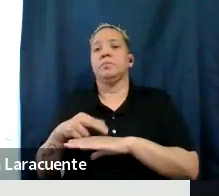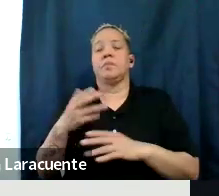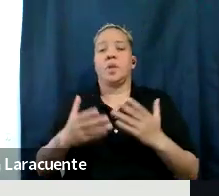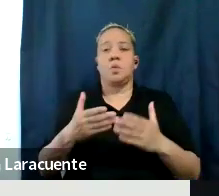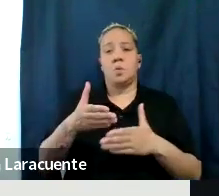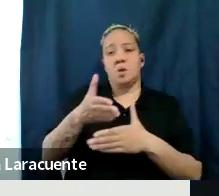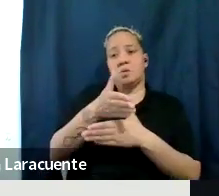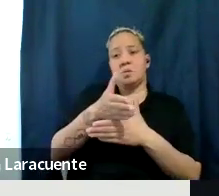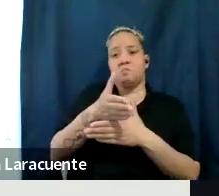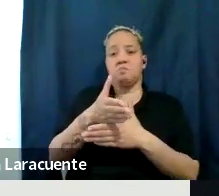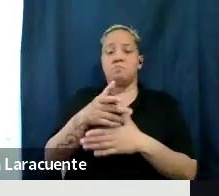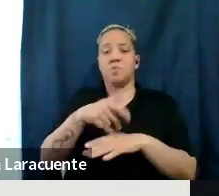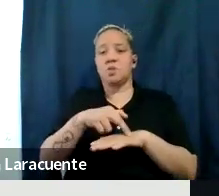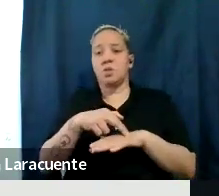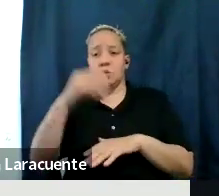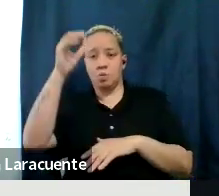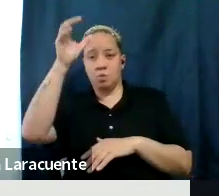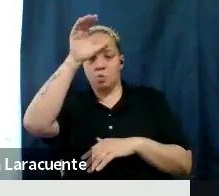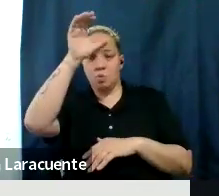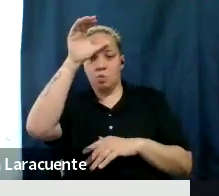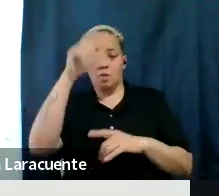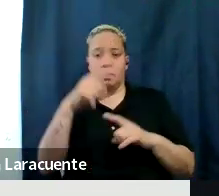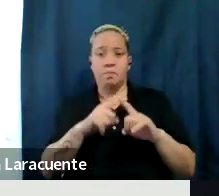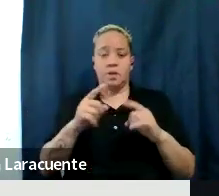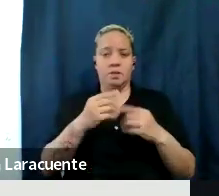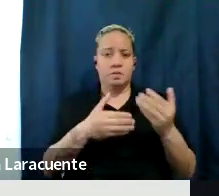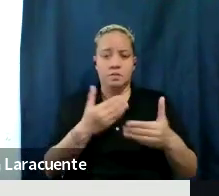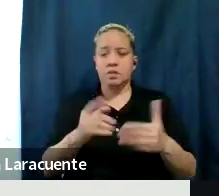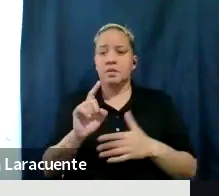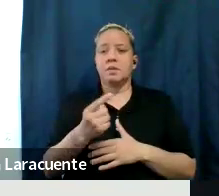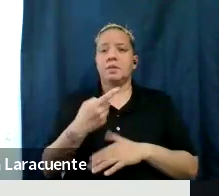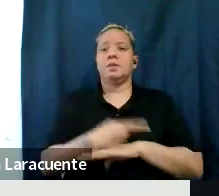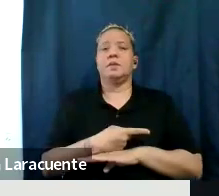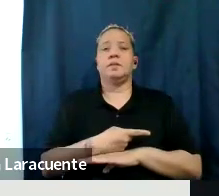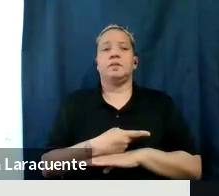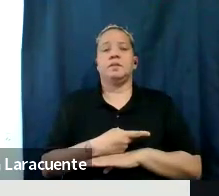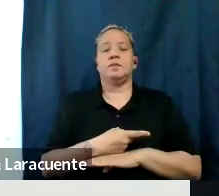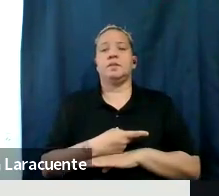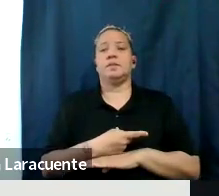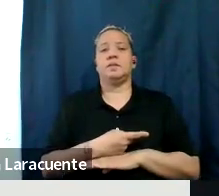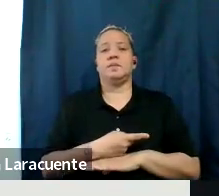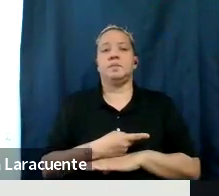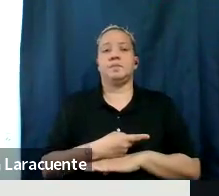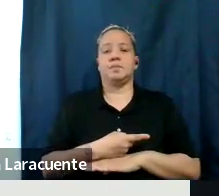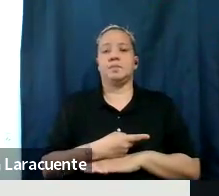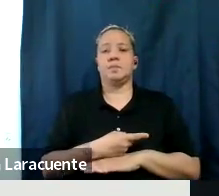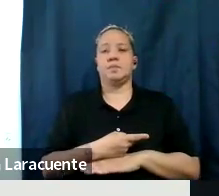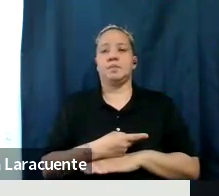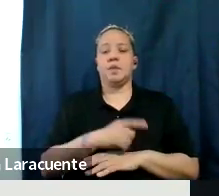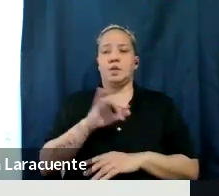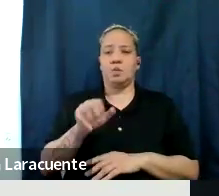Puerto Rico y Cuba, pero en ese tránsito, en esos primeros días del exilio de Juan Ramón